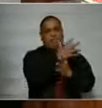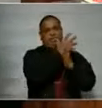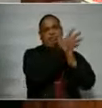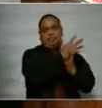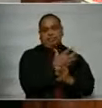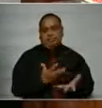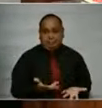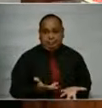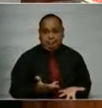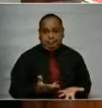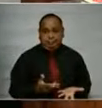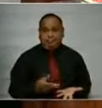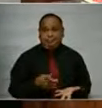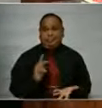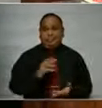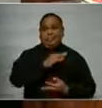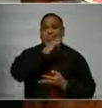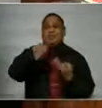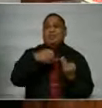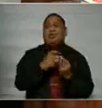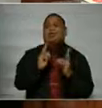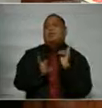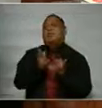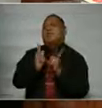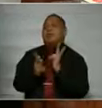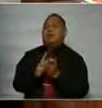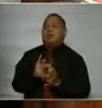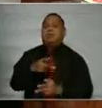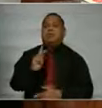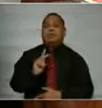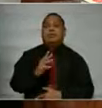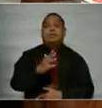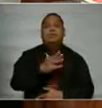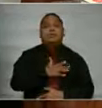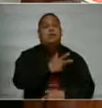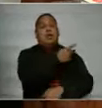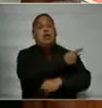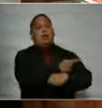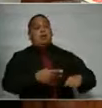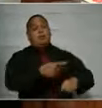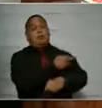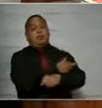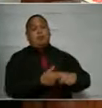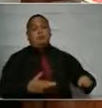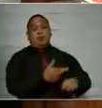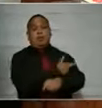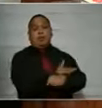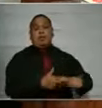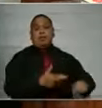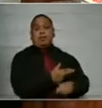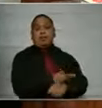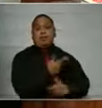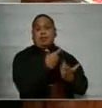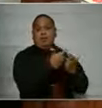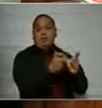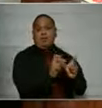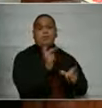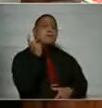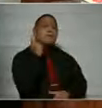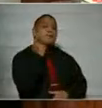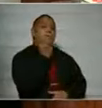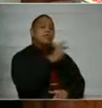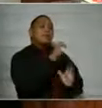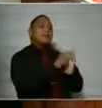el del INE, ¿verdad? Que tenía que hablar con todos. Sí, pero lo que no dijo es que le arregló todo lo que tenía su partido político para que lo